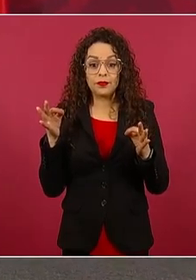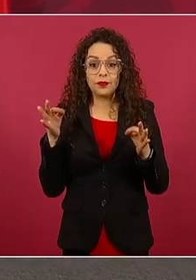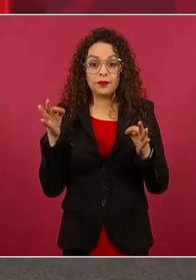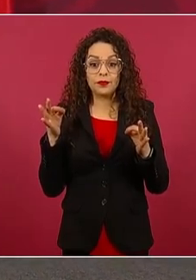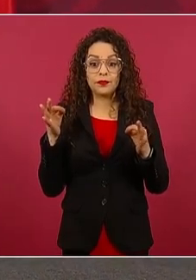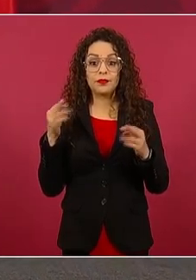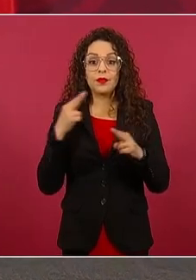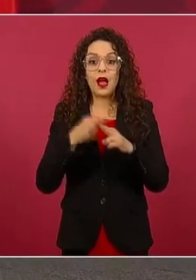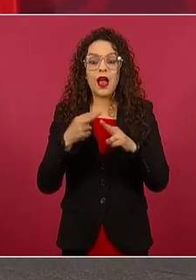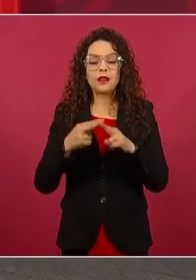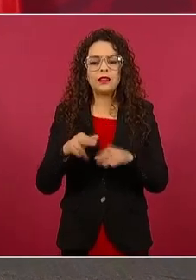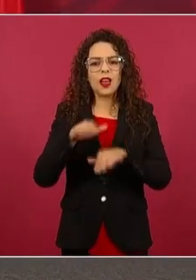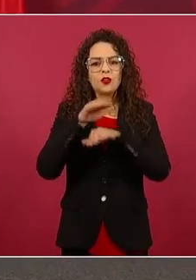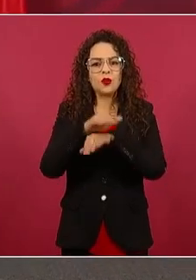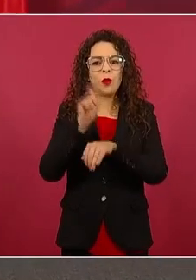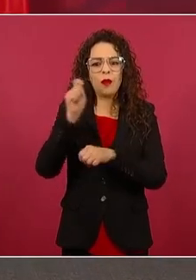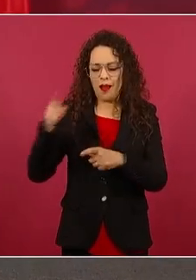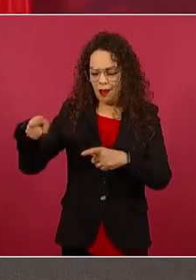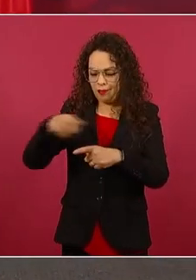de Reforma.